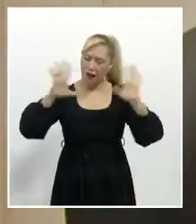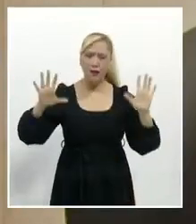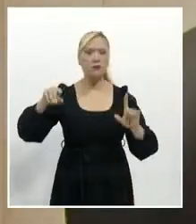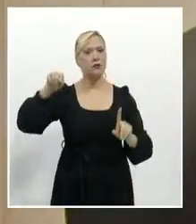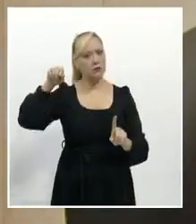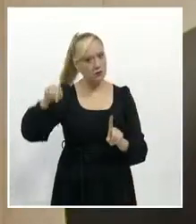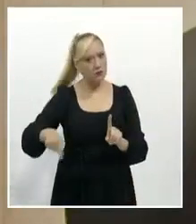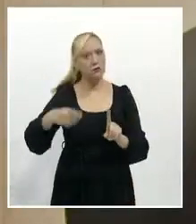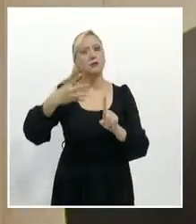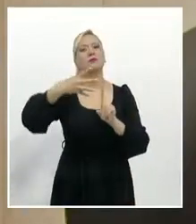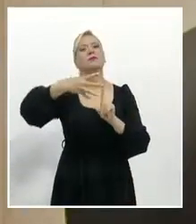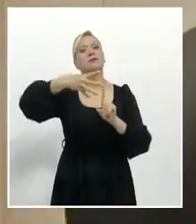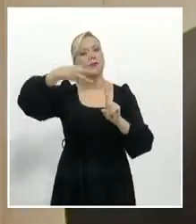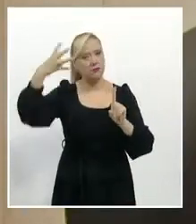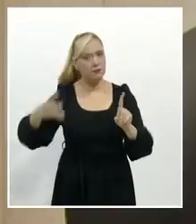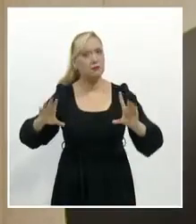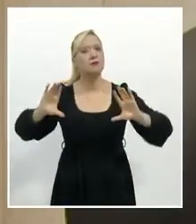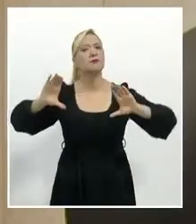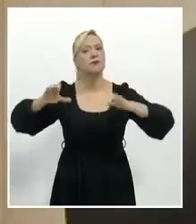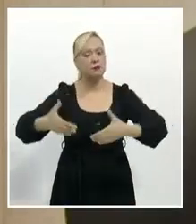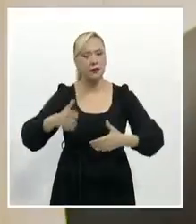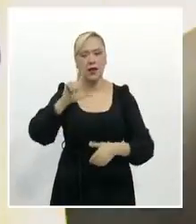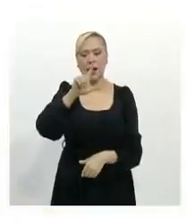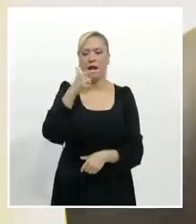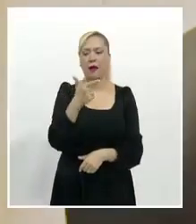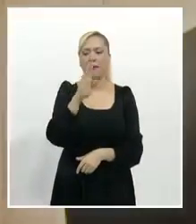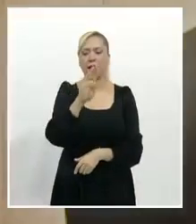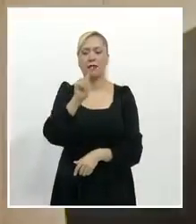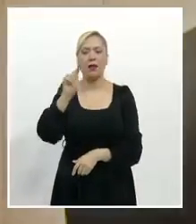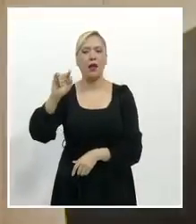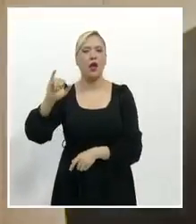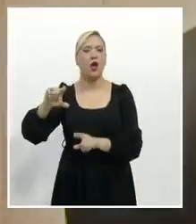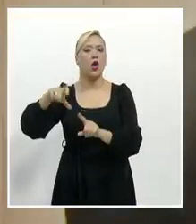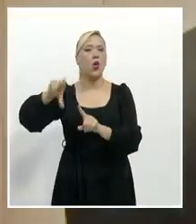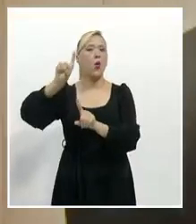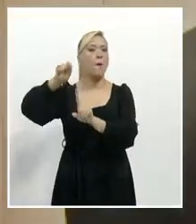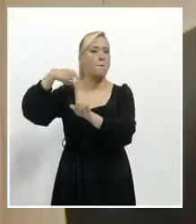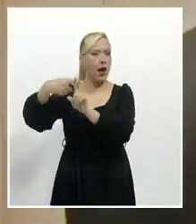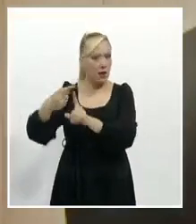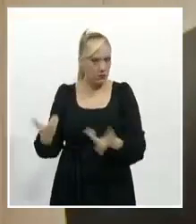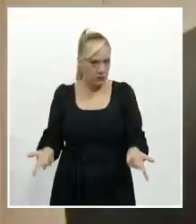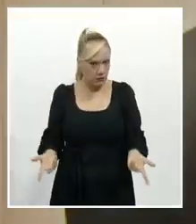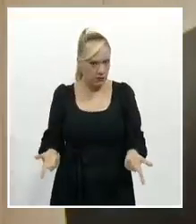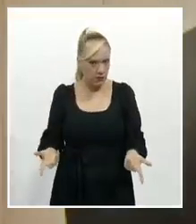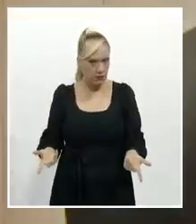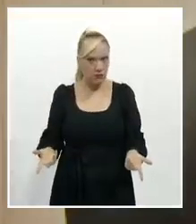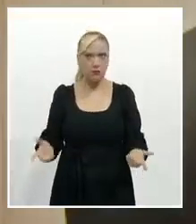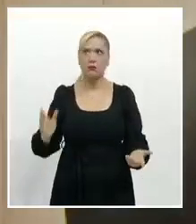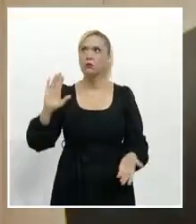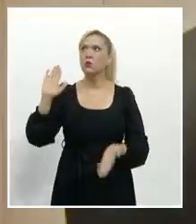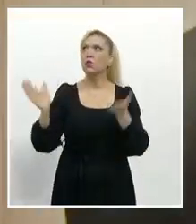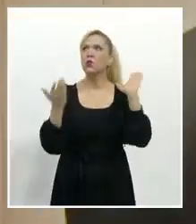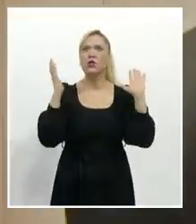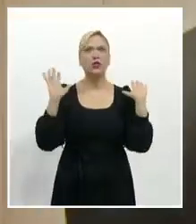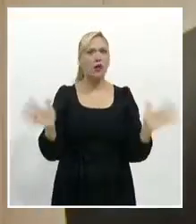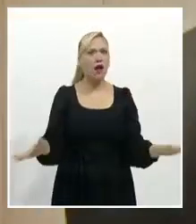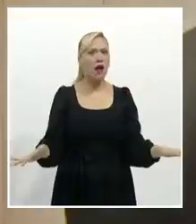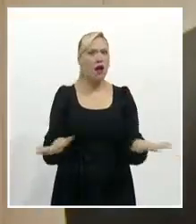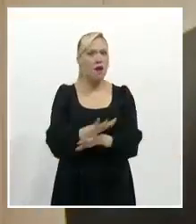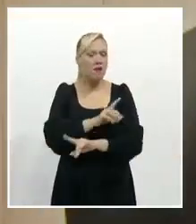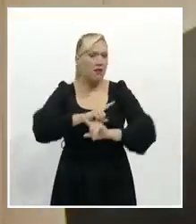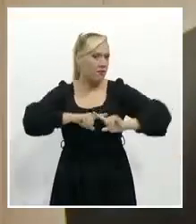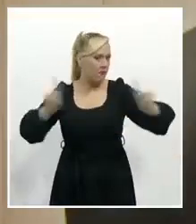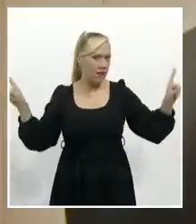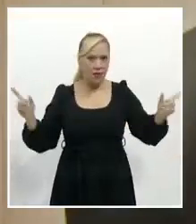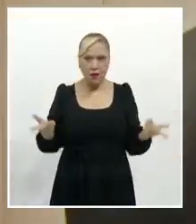personas de la comunidad LGBTIQ+. Ha tratado de cambiar el mundo y lo ha conseguido. Ha